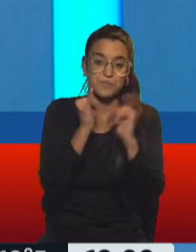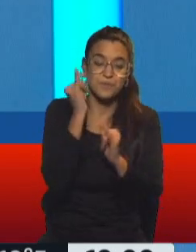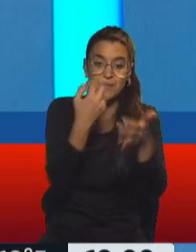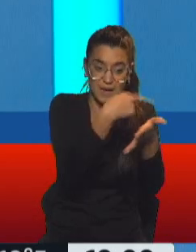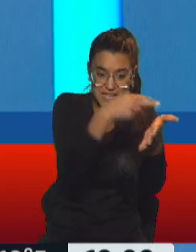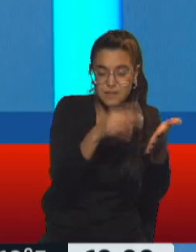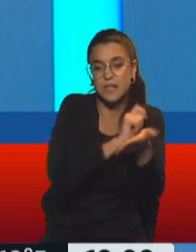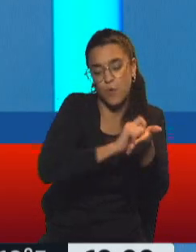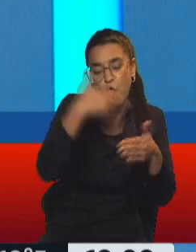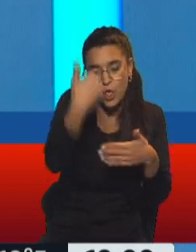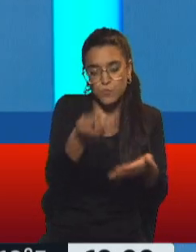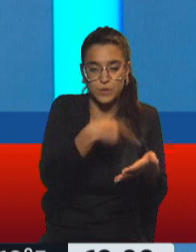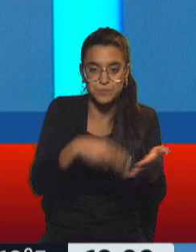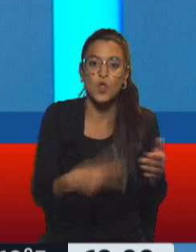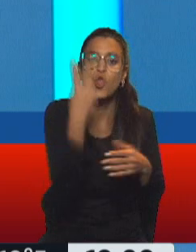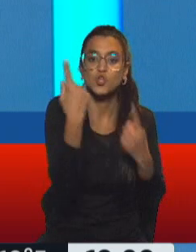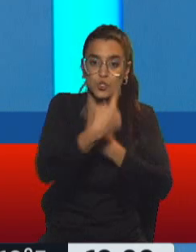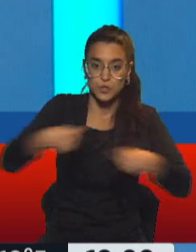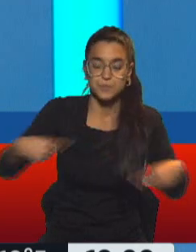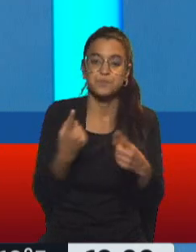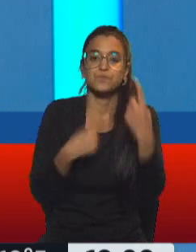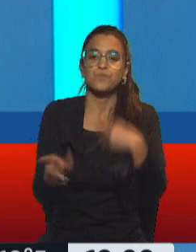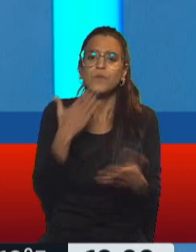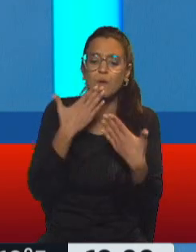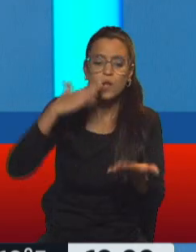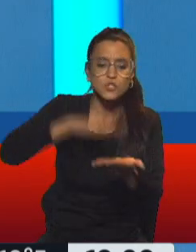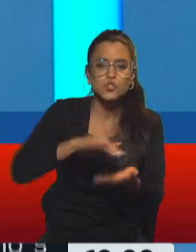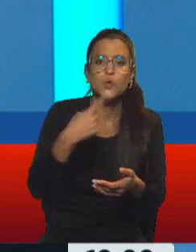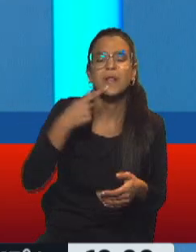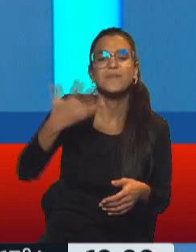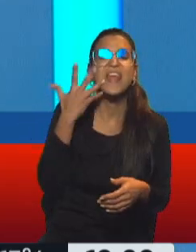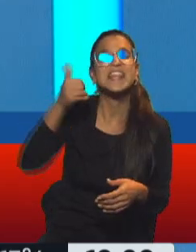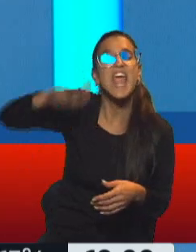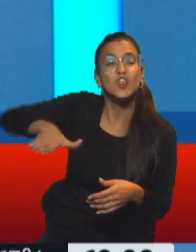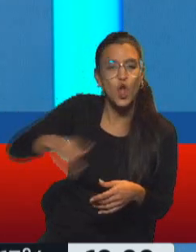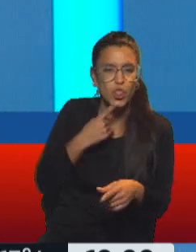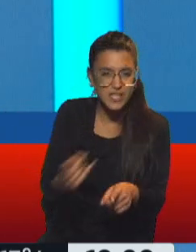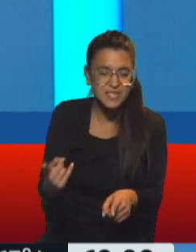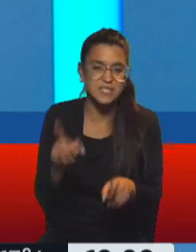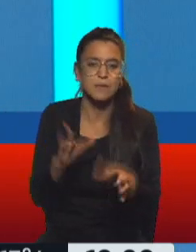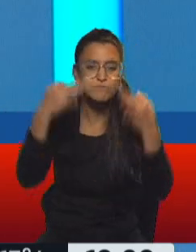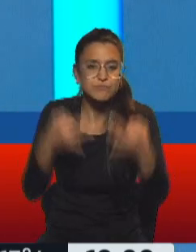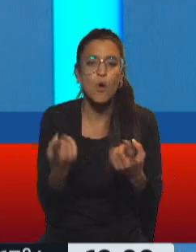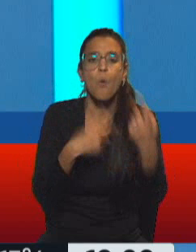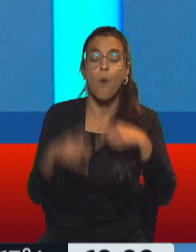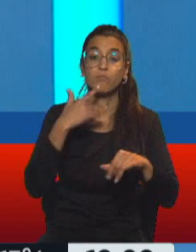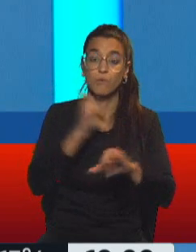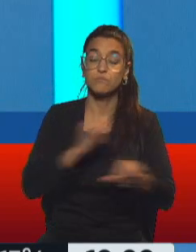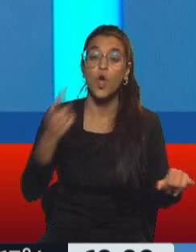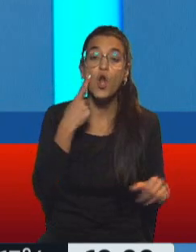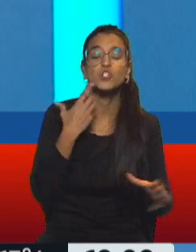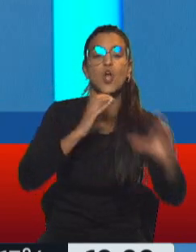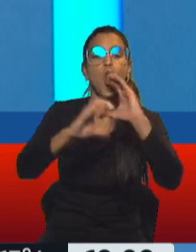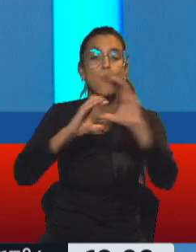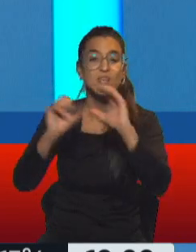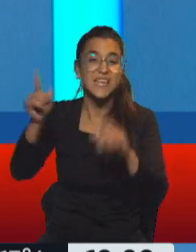leyó, hace alusión a dos episodios. Cuando habla de a un nietito, concretamente, se refiere a que cuando se conocieron las comunicaciones